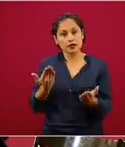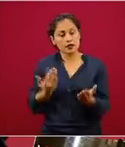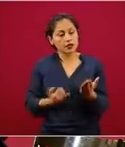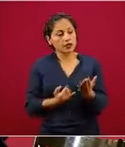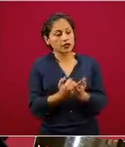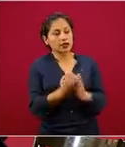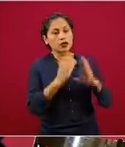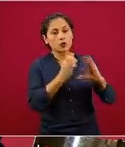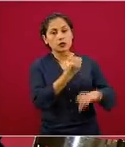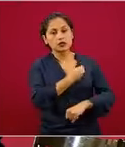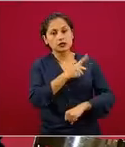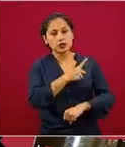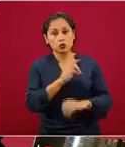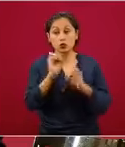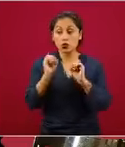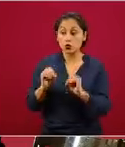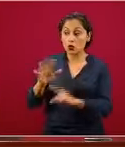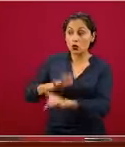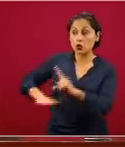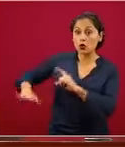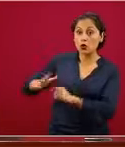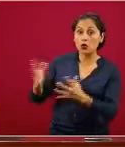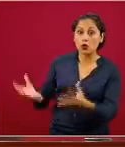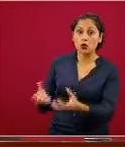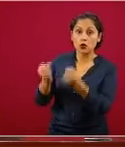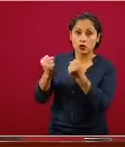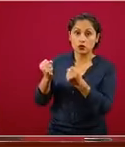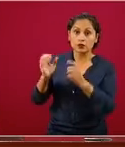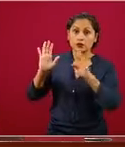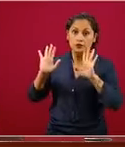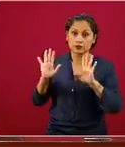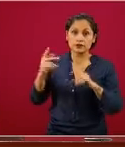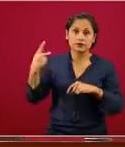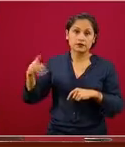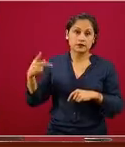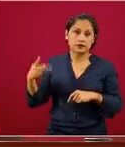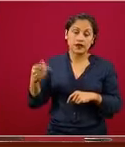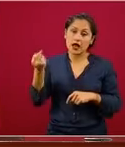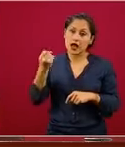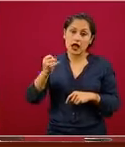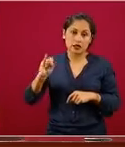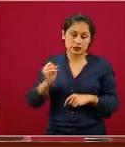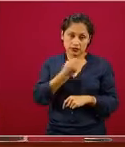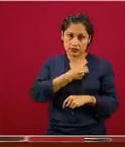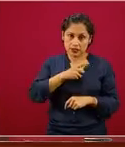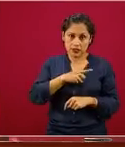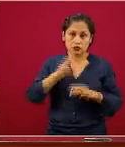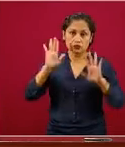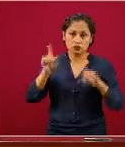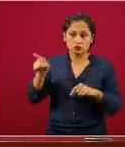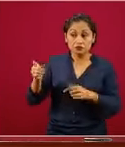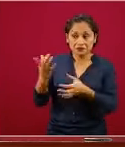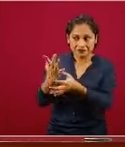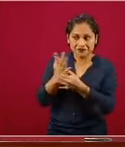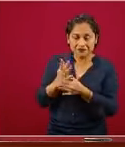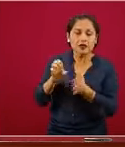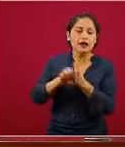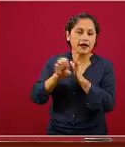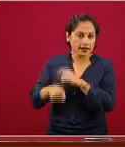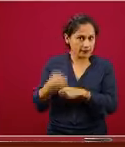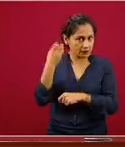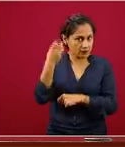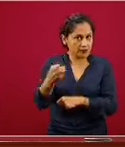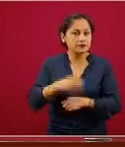cuidar el bienestar social, que también implica en salud. Entonces, al final, es un buen ejemplo justo de lo que acabo de